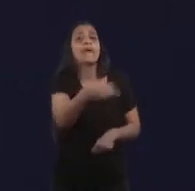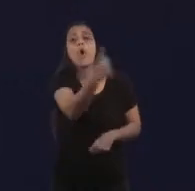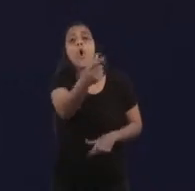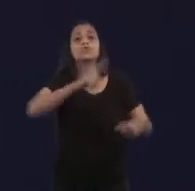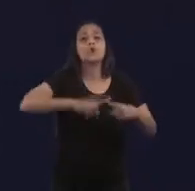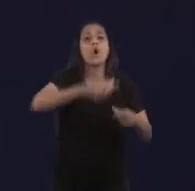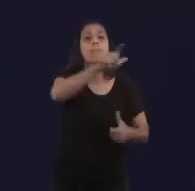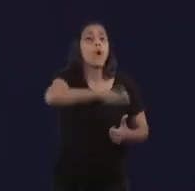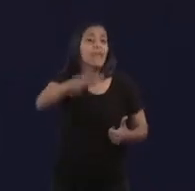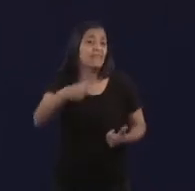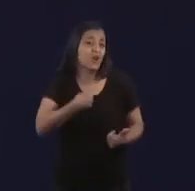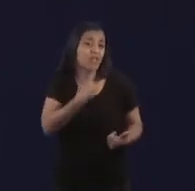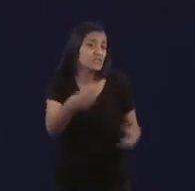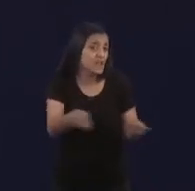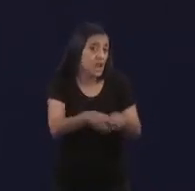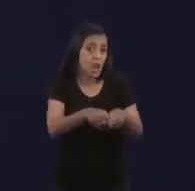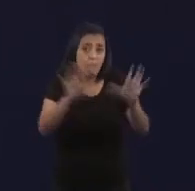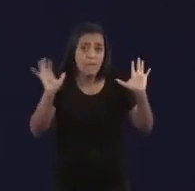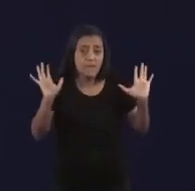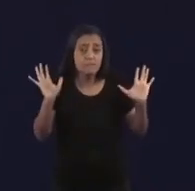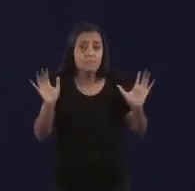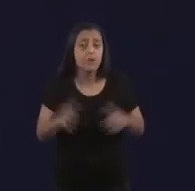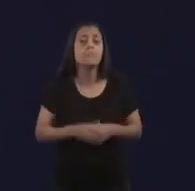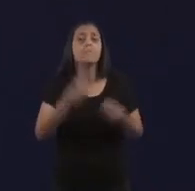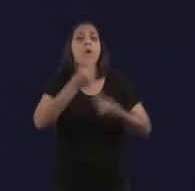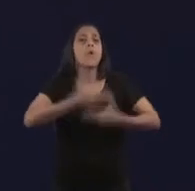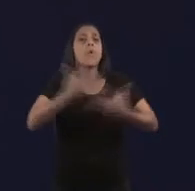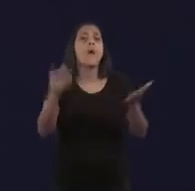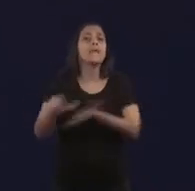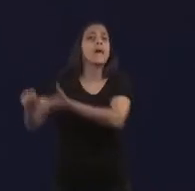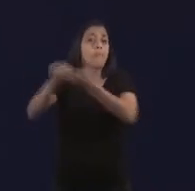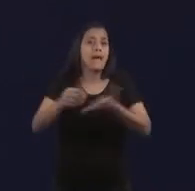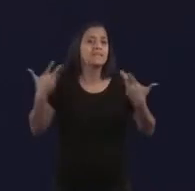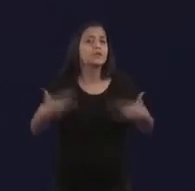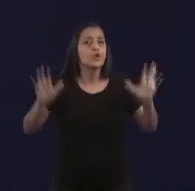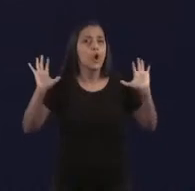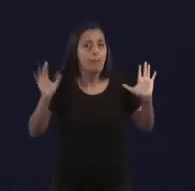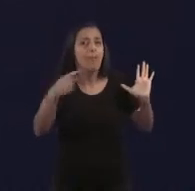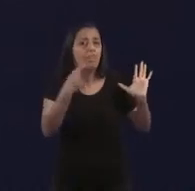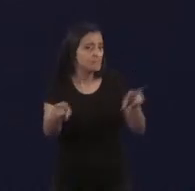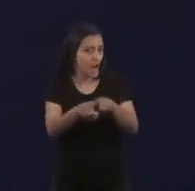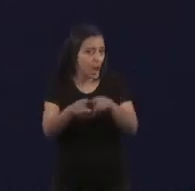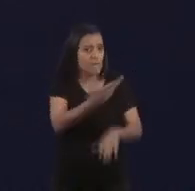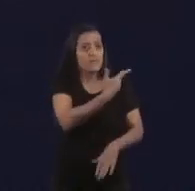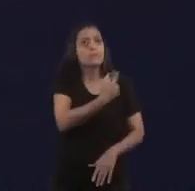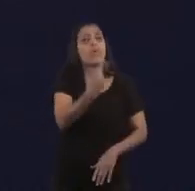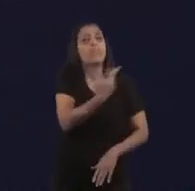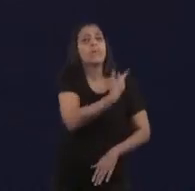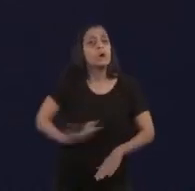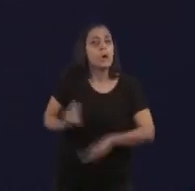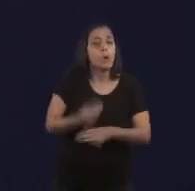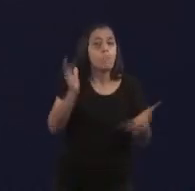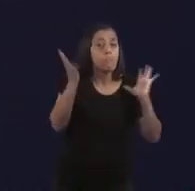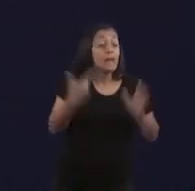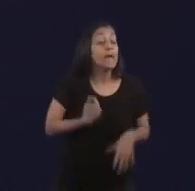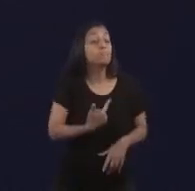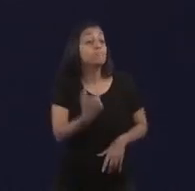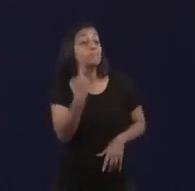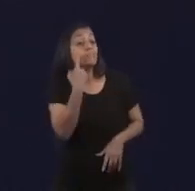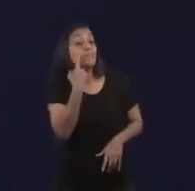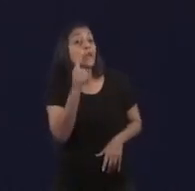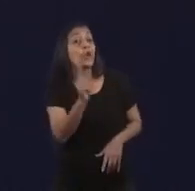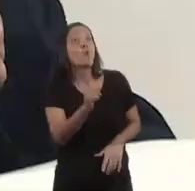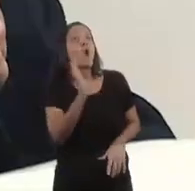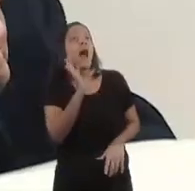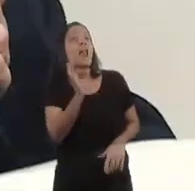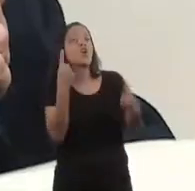otro funcionario de cualquier país normal, digamos. No sé qué, no le encuentro ninguna rareza. No, si